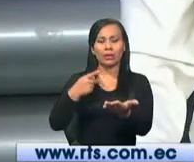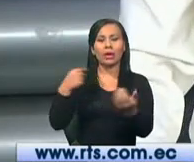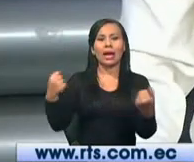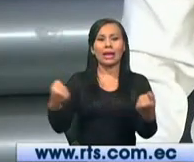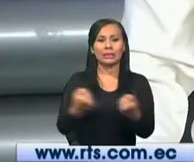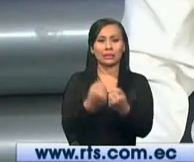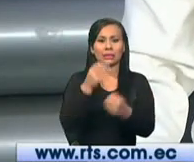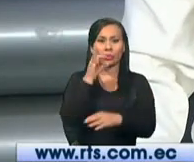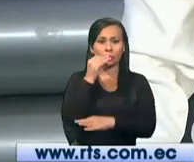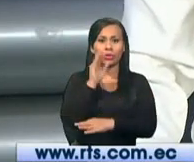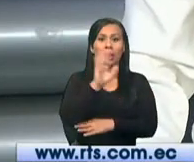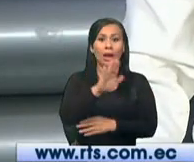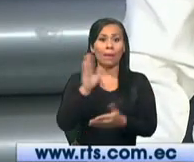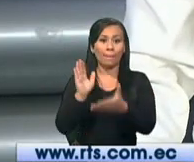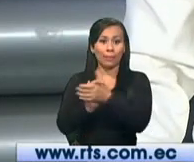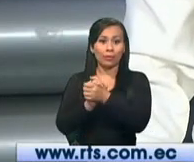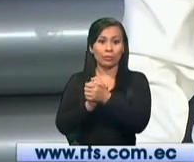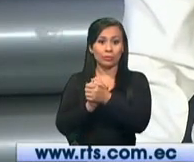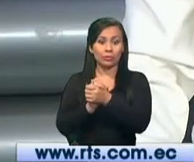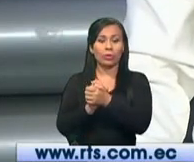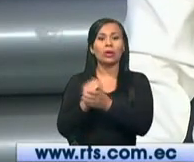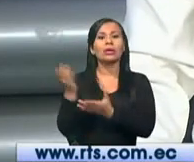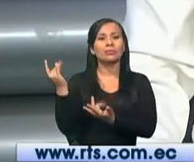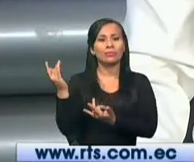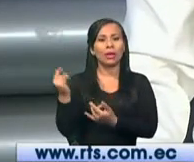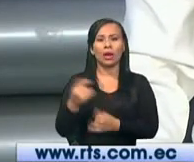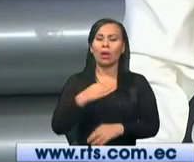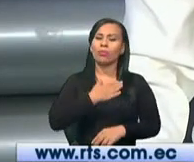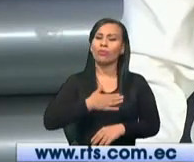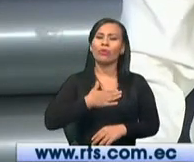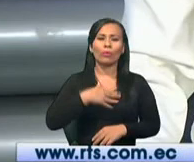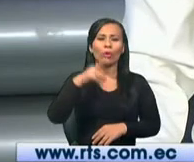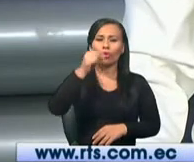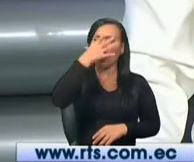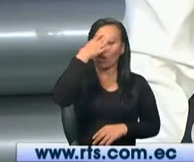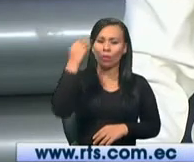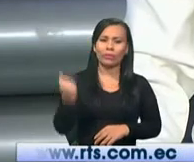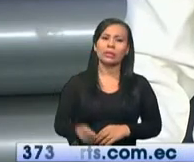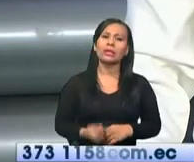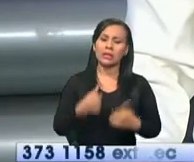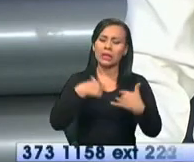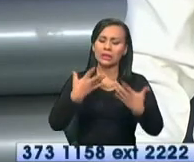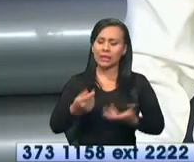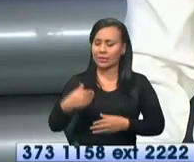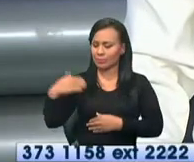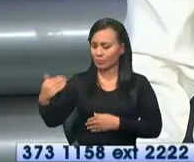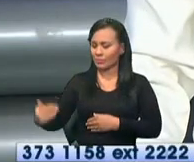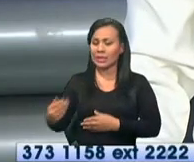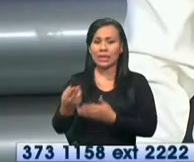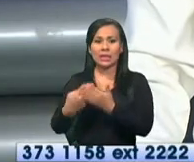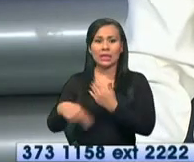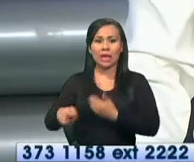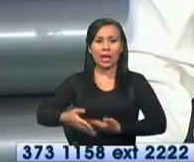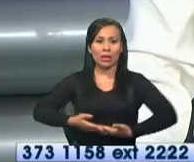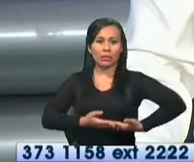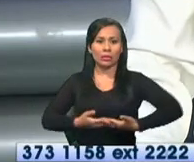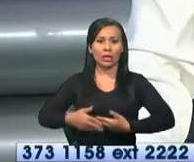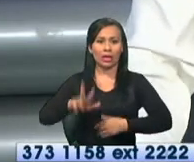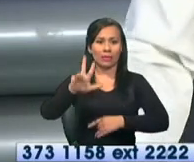tránsito. El esposo de la víctima mortal espera que el hecho no quede impune y promete sacar adelante a su pequeña hija de 3 meses de